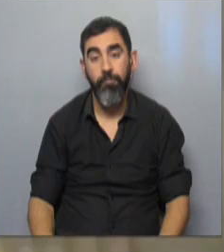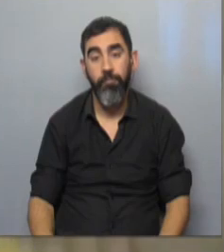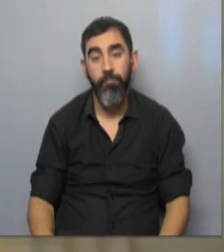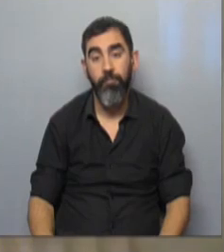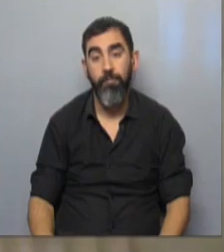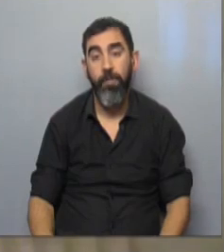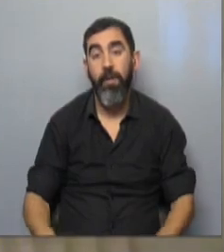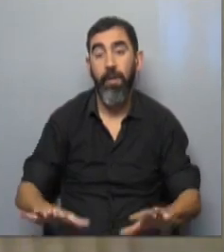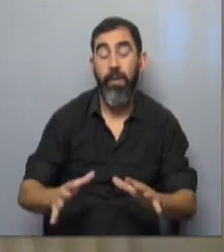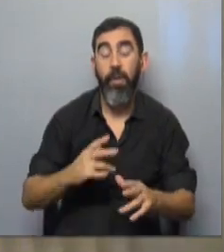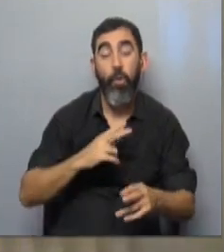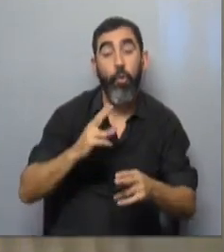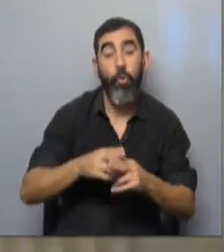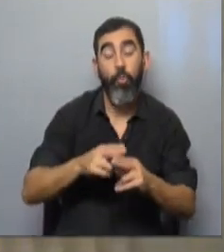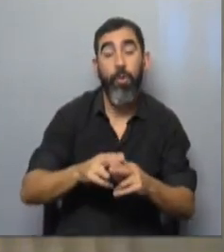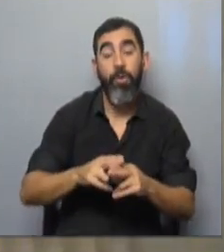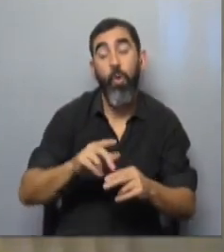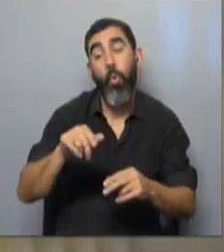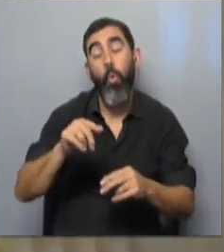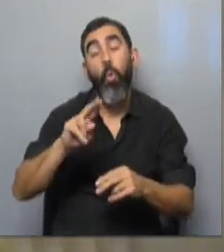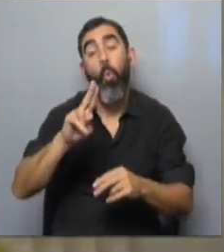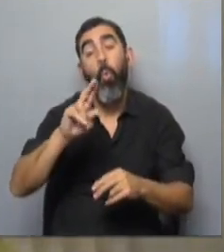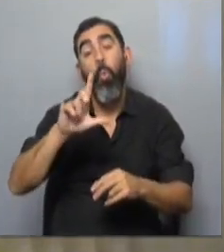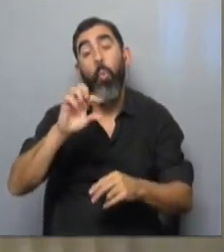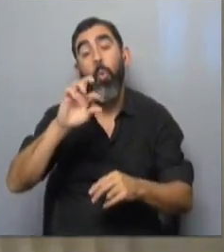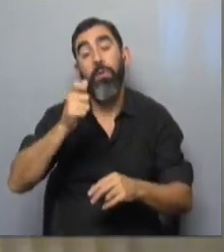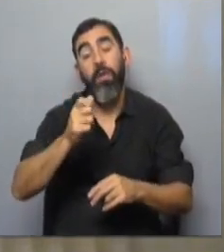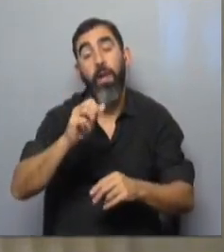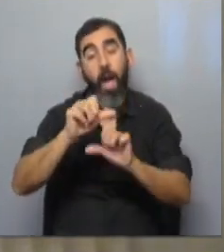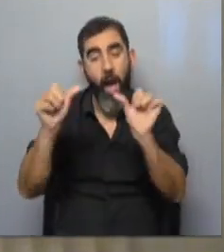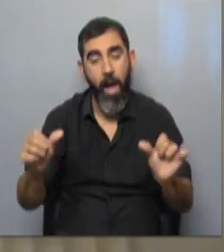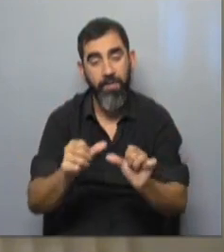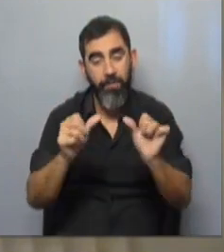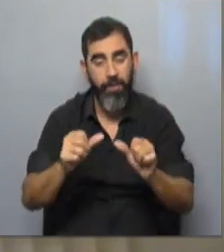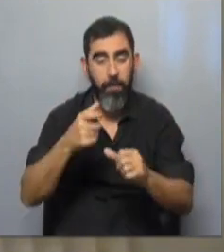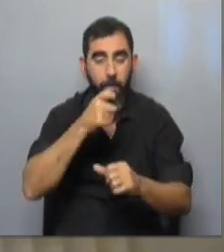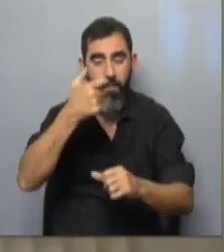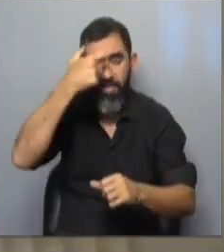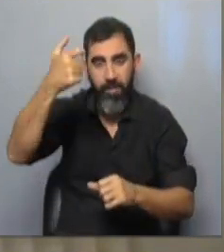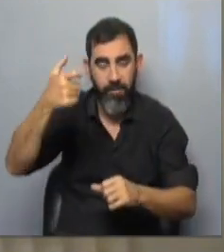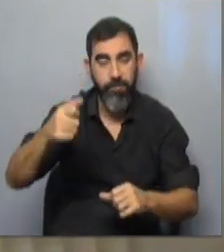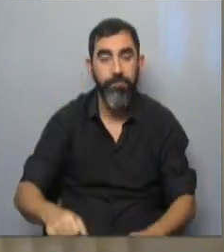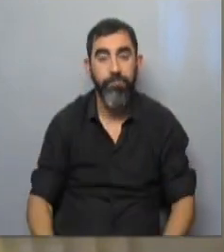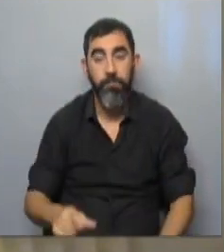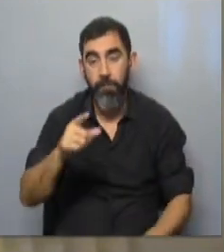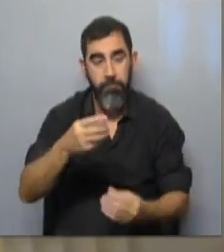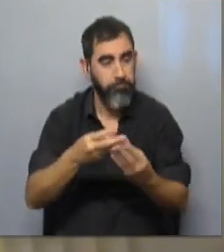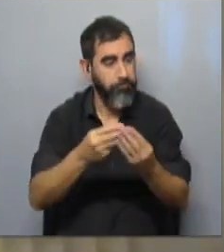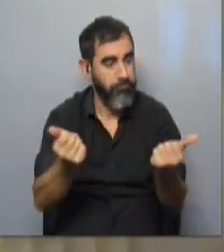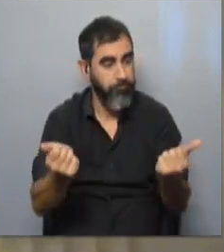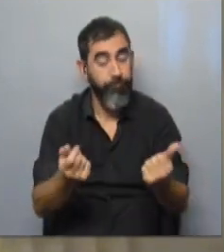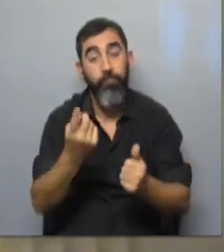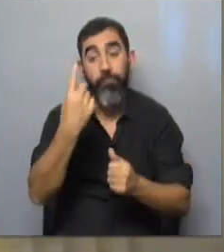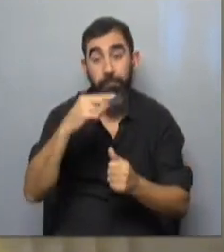es y después le digo el nombre porque es relativamente técnico. Esto desaparece, por